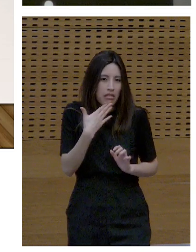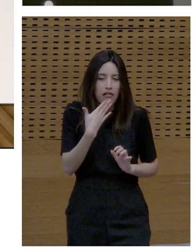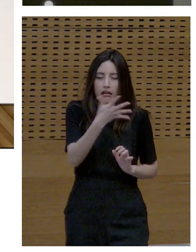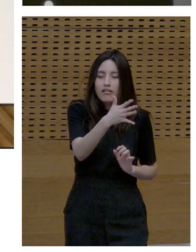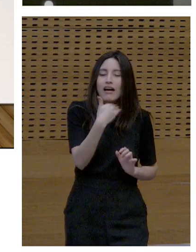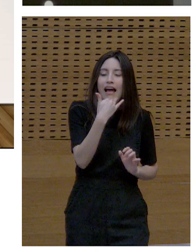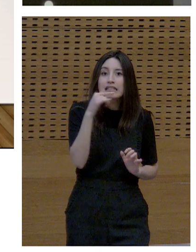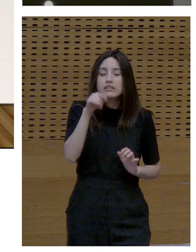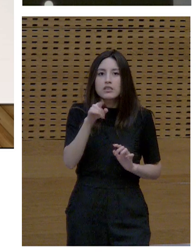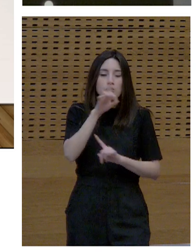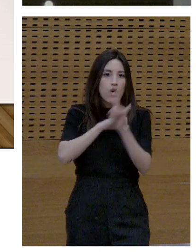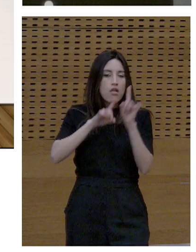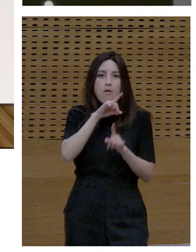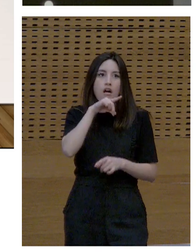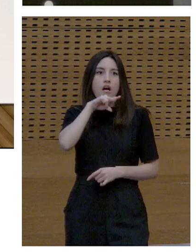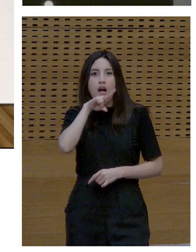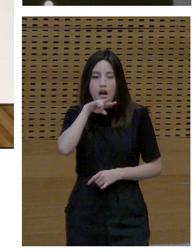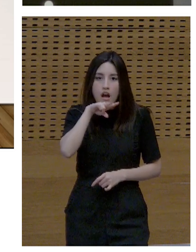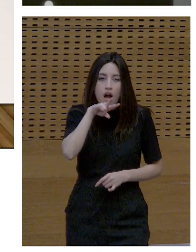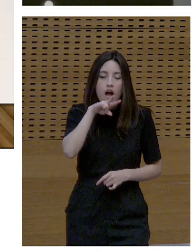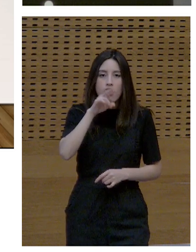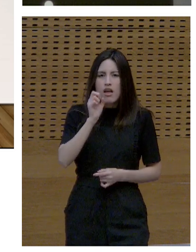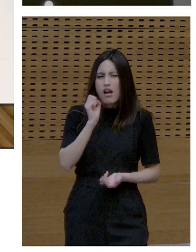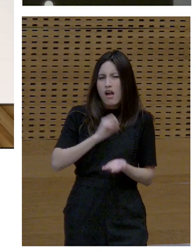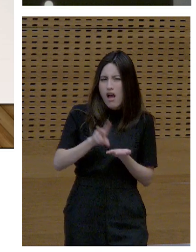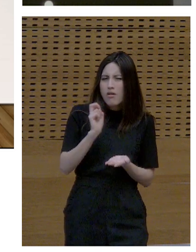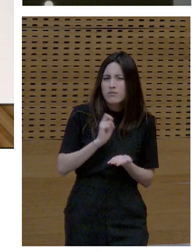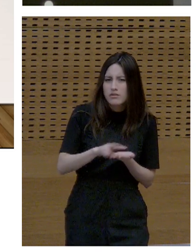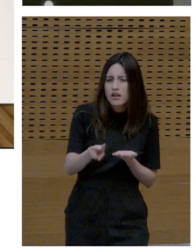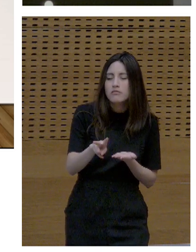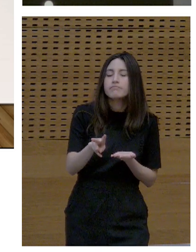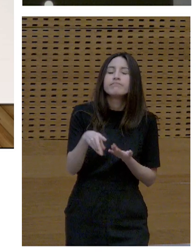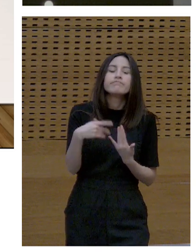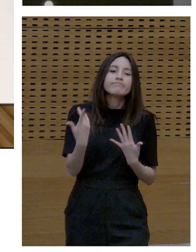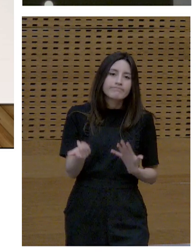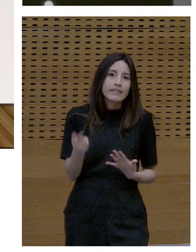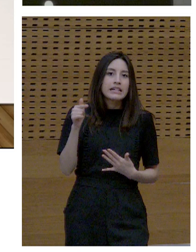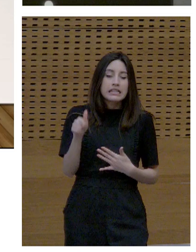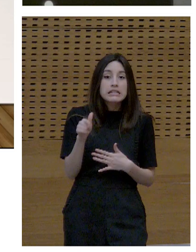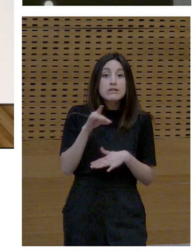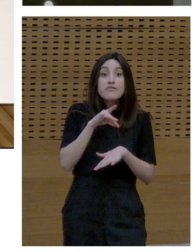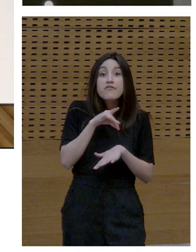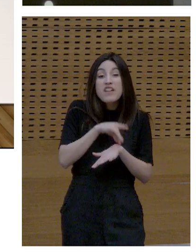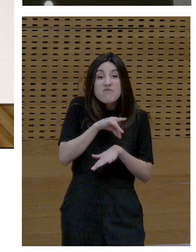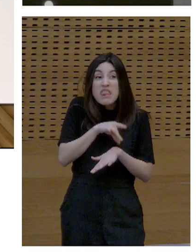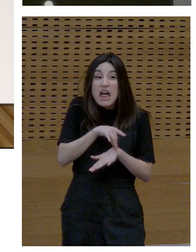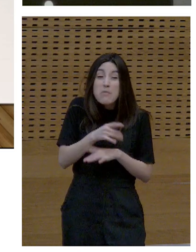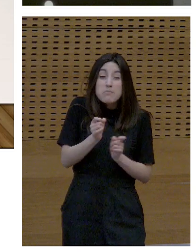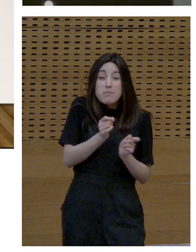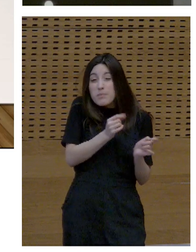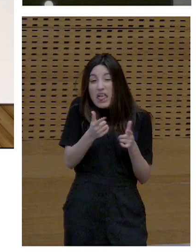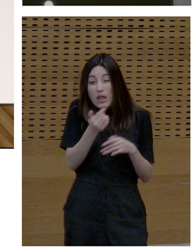para hablar, con problemas para caminar. Bueno, le diagnosticaron una enfermedad parecida a la enfermedad de Parkinson,